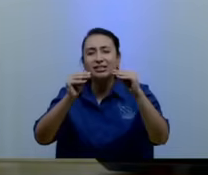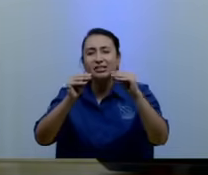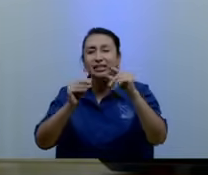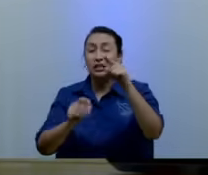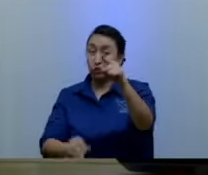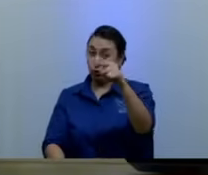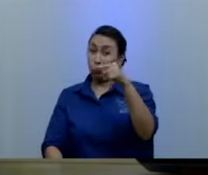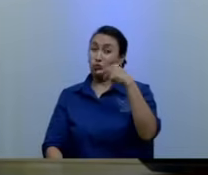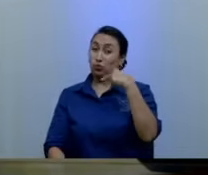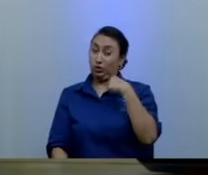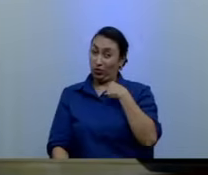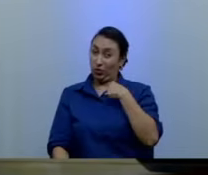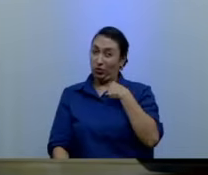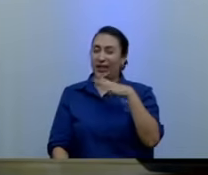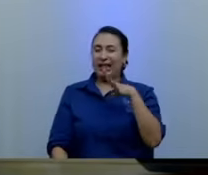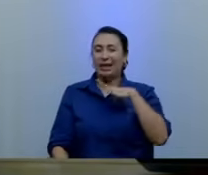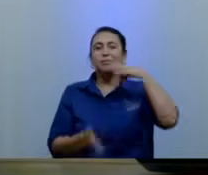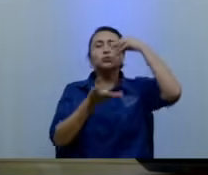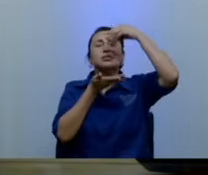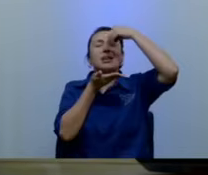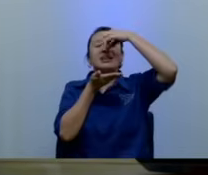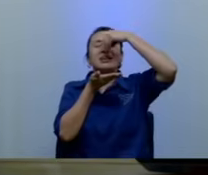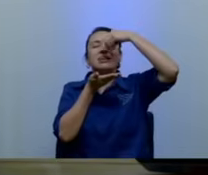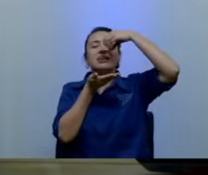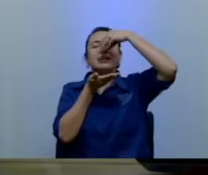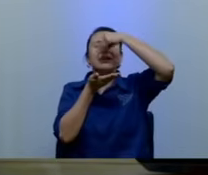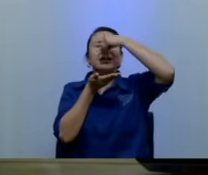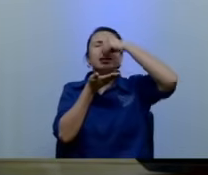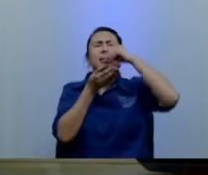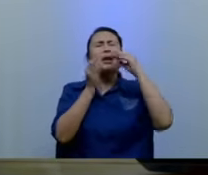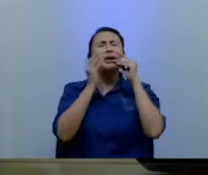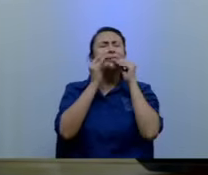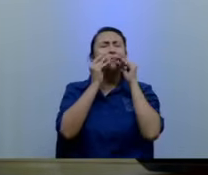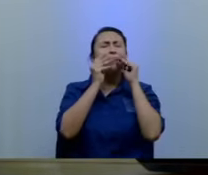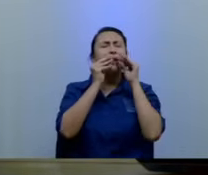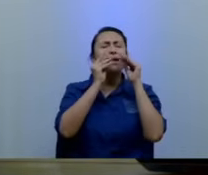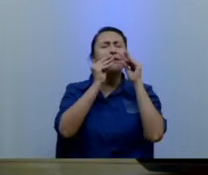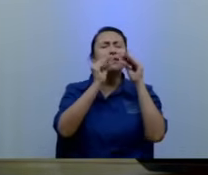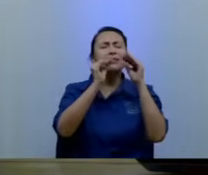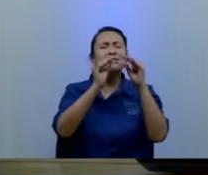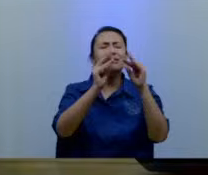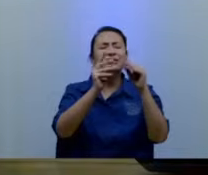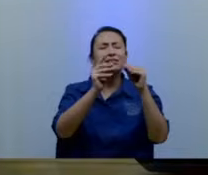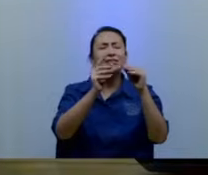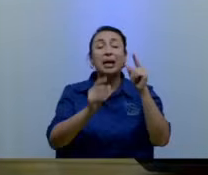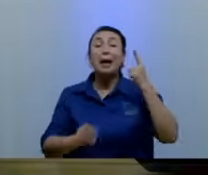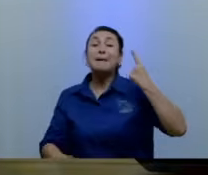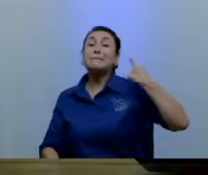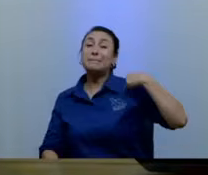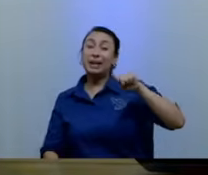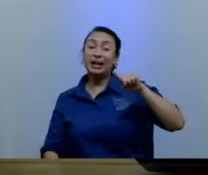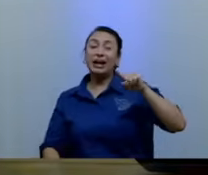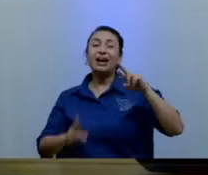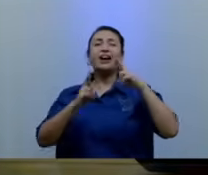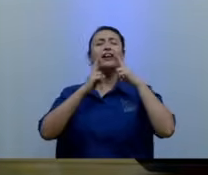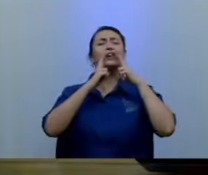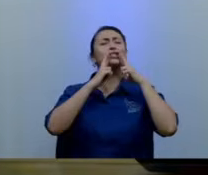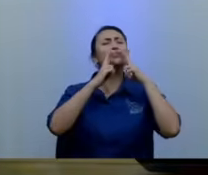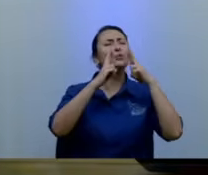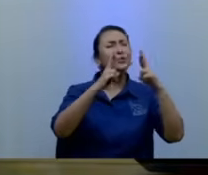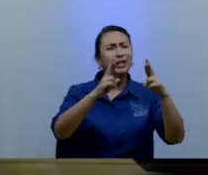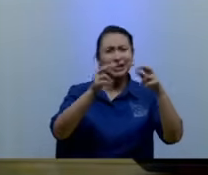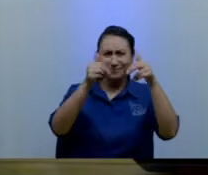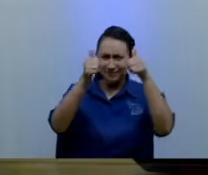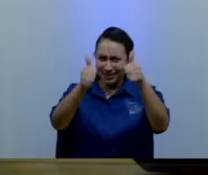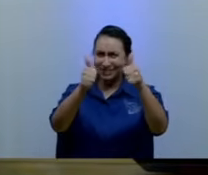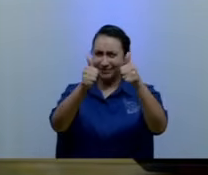Que haya sal espiritual en nuestras palabras. ¿Para qué? ¿Me permite? Solo